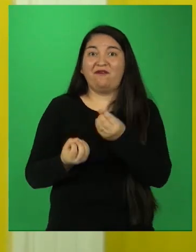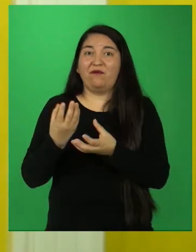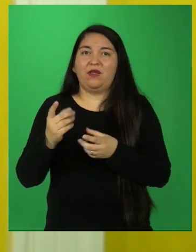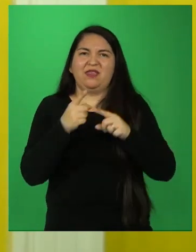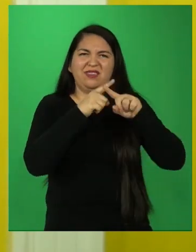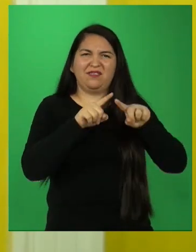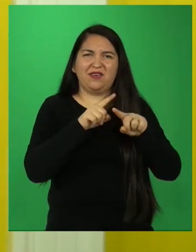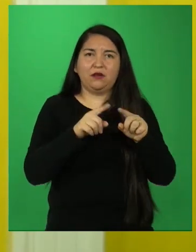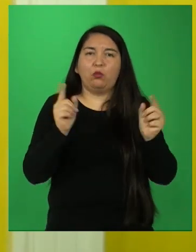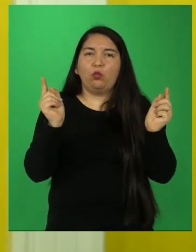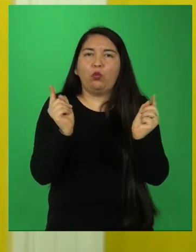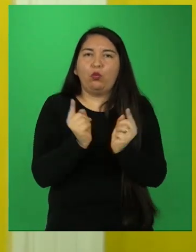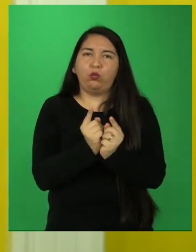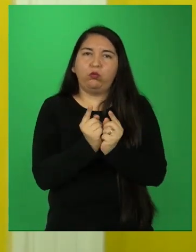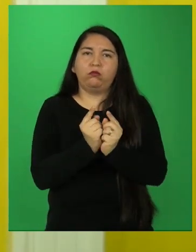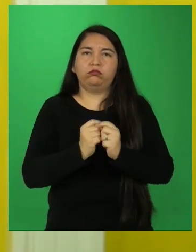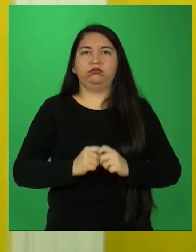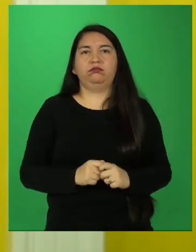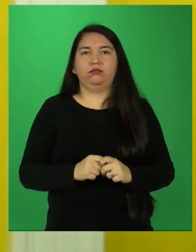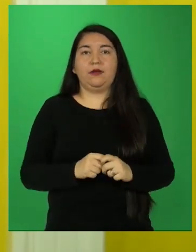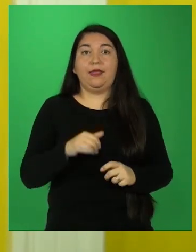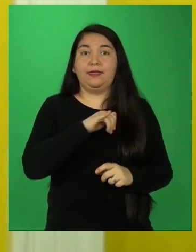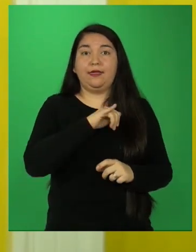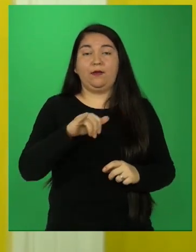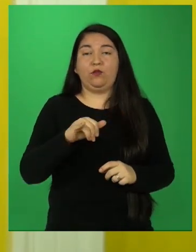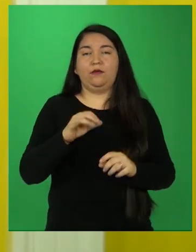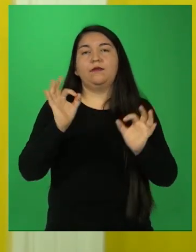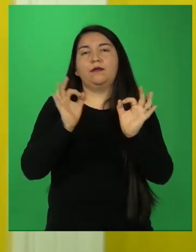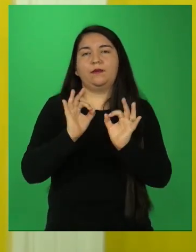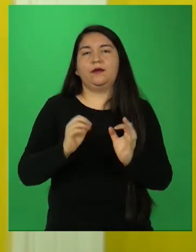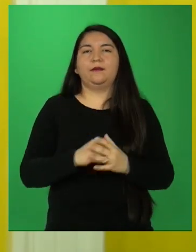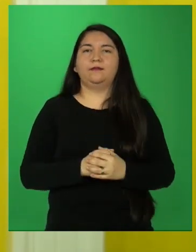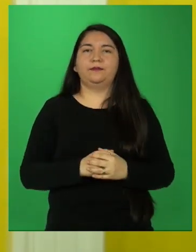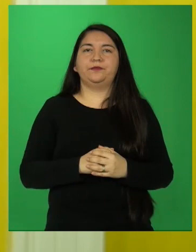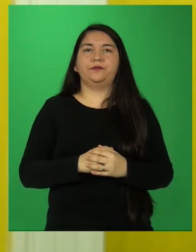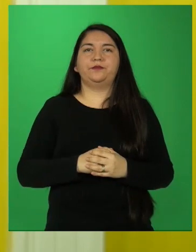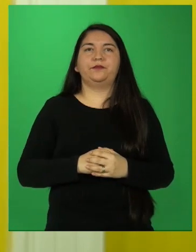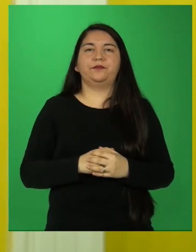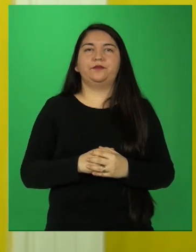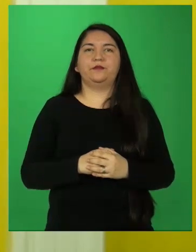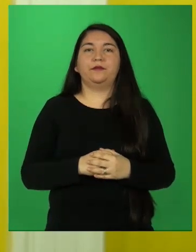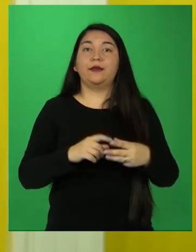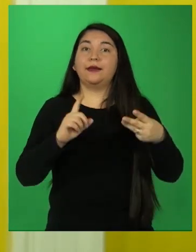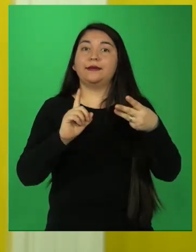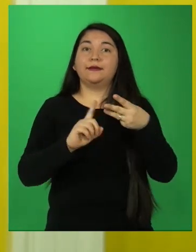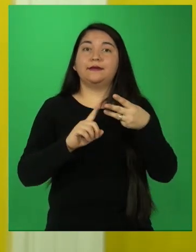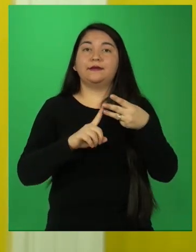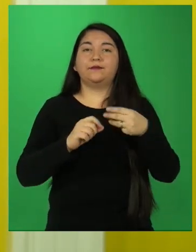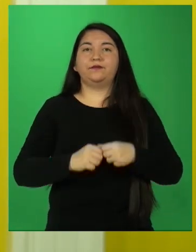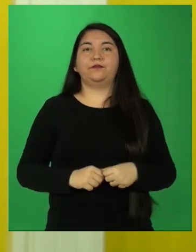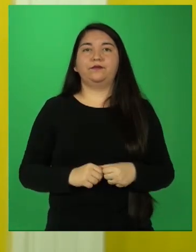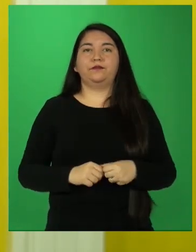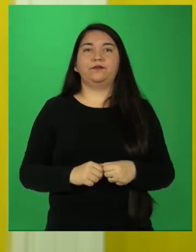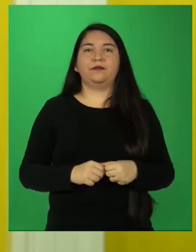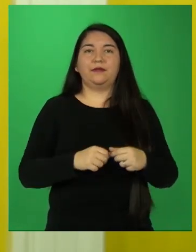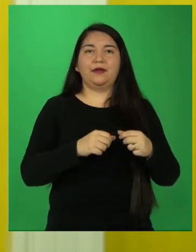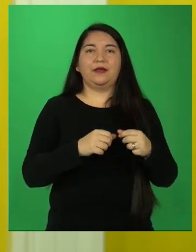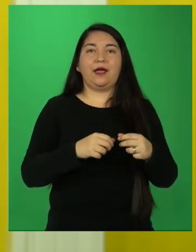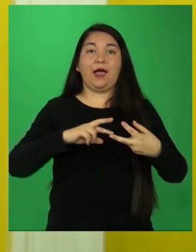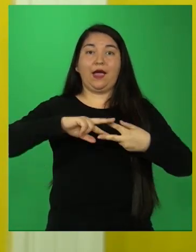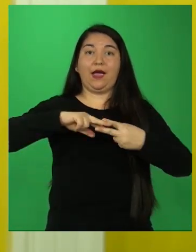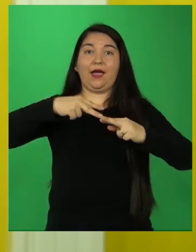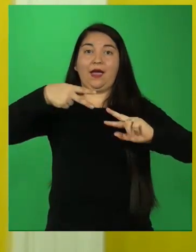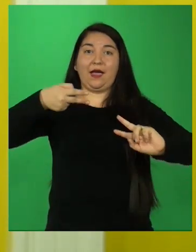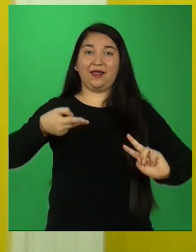de especies. Más adelante lo vamos a ir viendo con el tema evolutivo. Y tercer concepto, diversidad